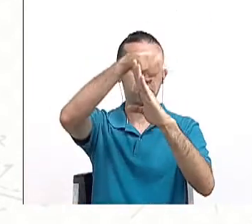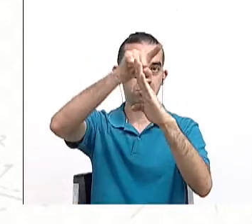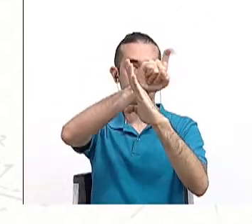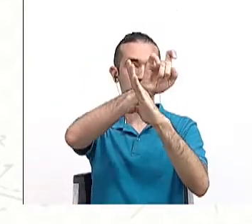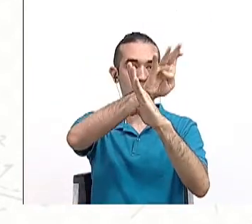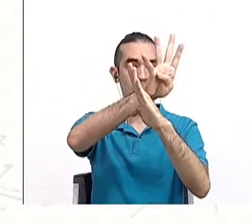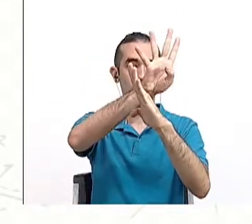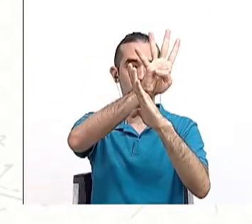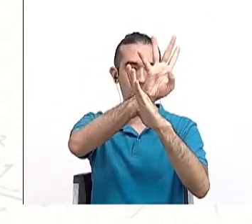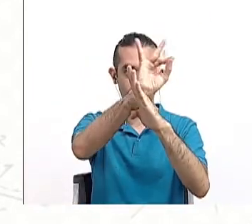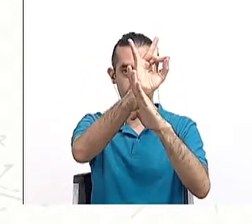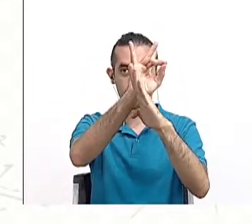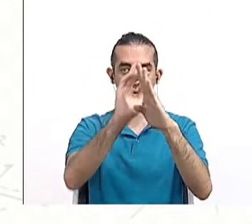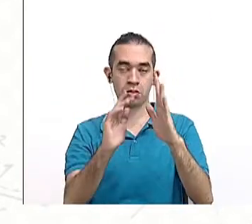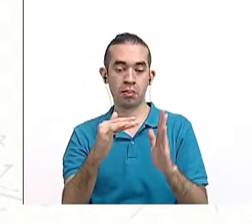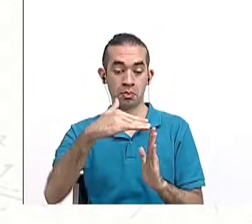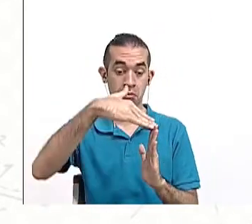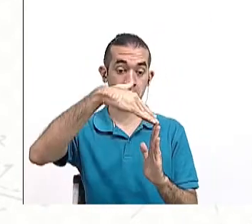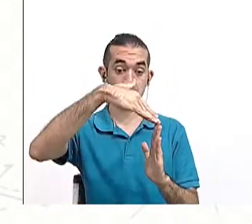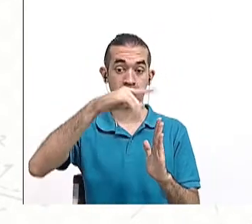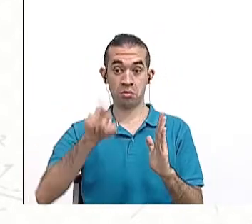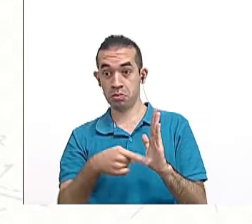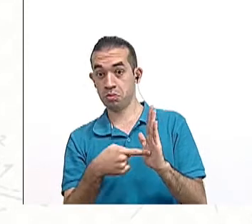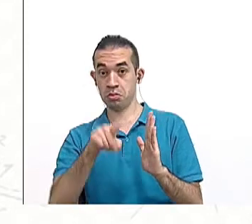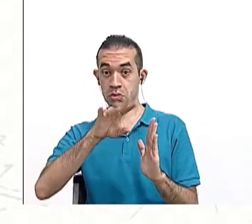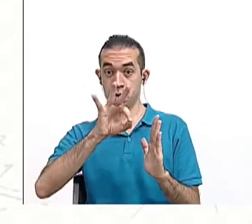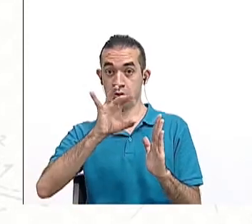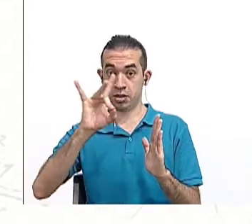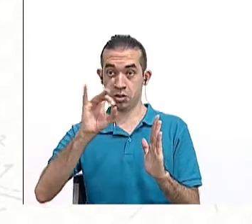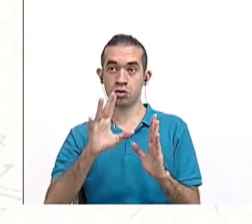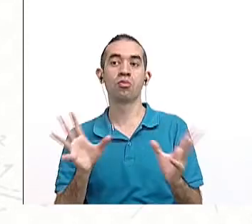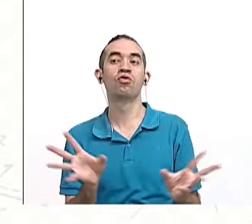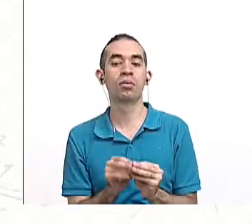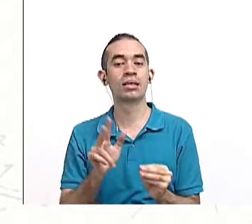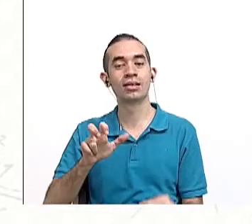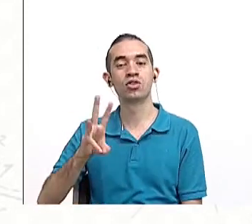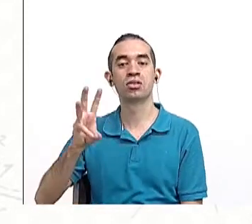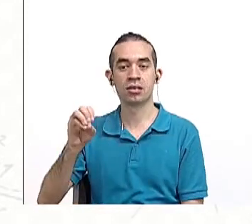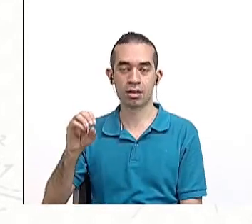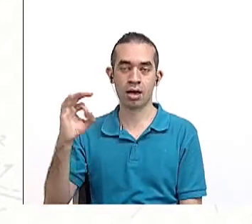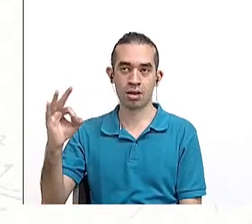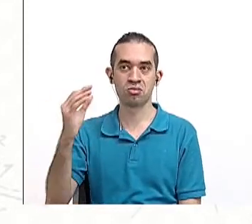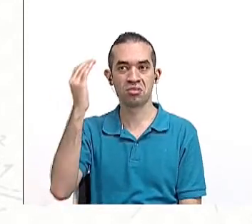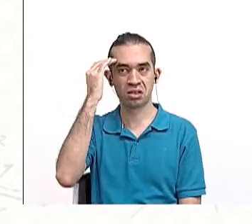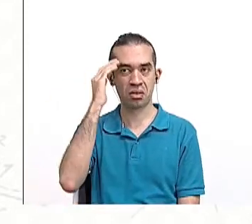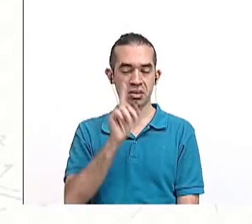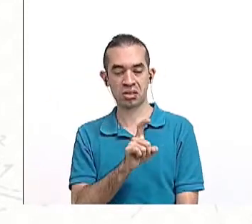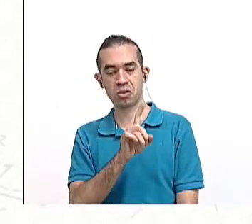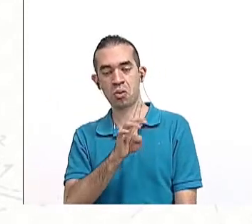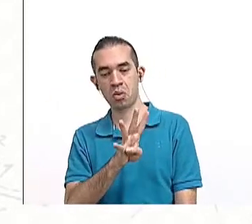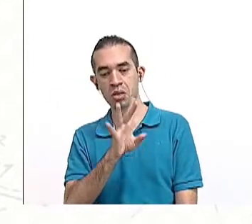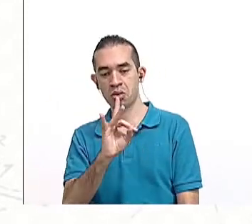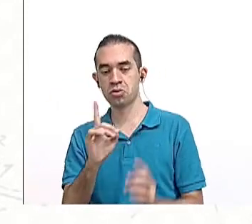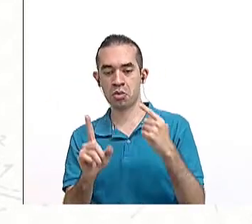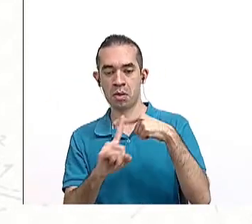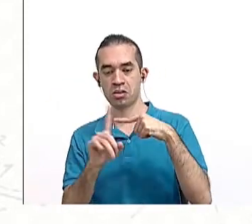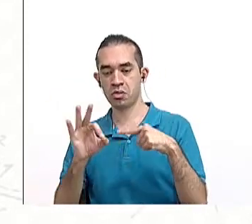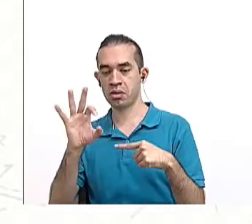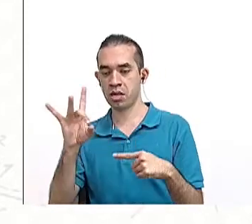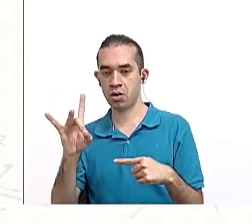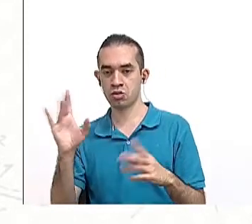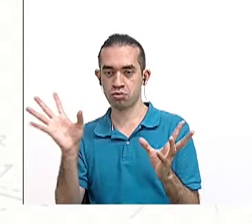360 grados sumemos lo que ya sabemos verdad que es 148 mil 98 esto me da